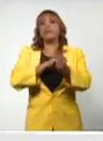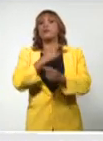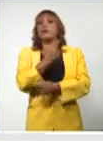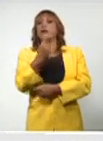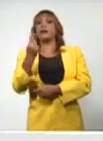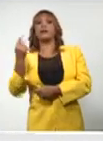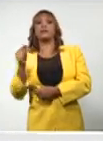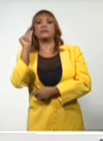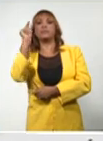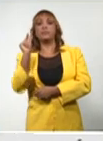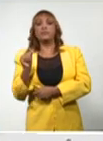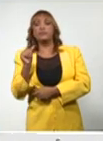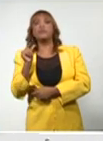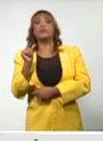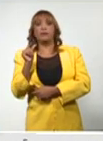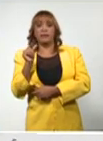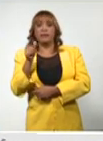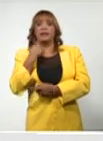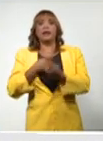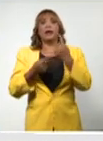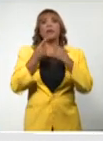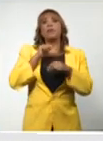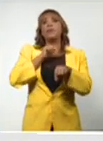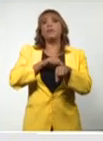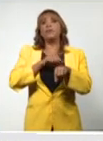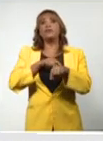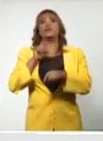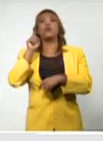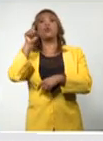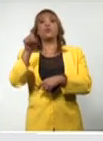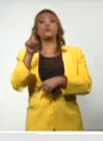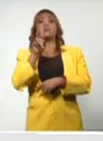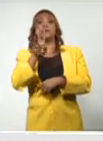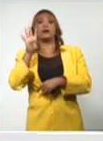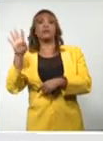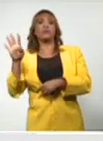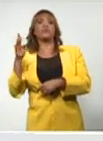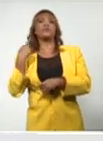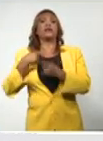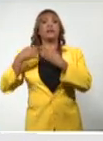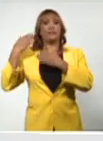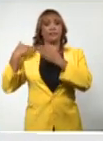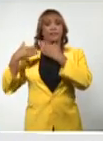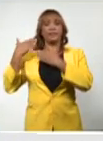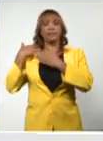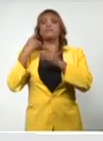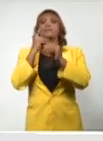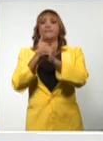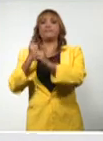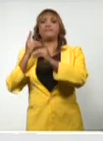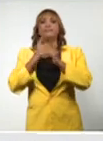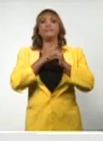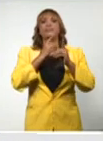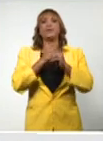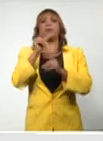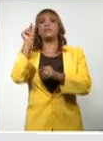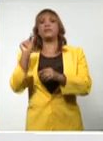personas que en algún momento, en los últimos 14 días, han tenido contacto con un caso